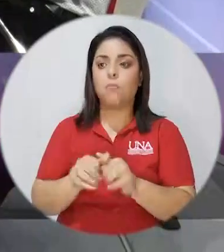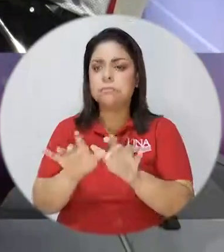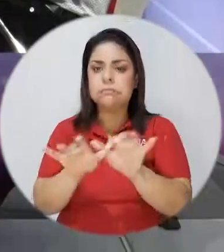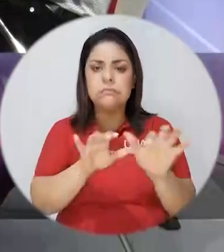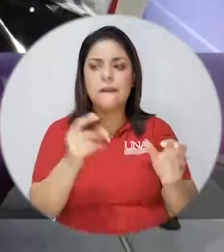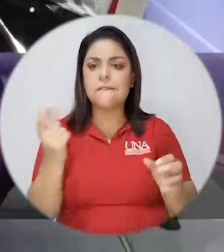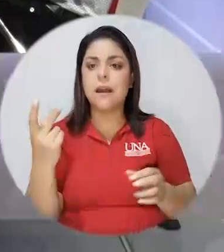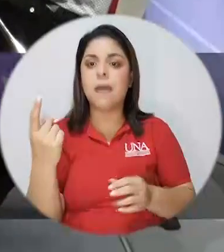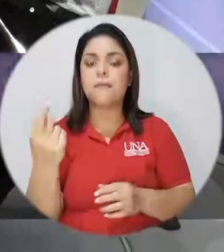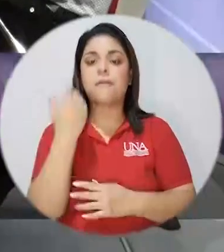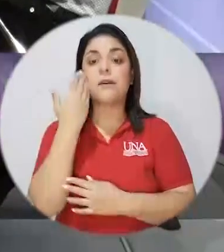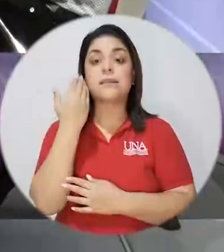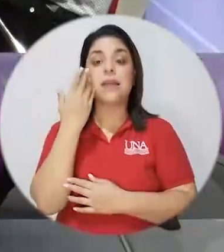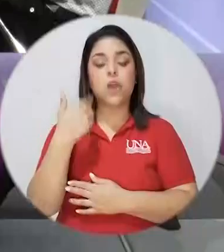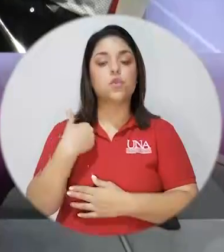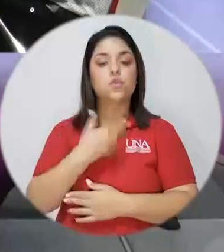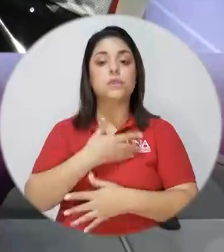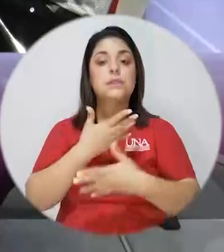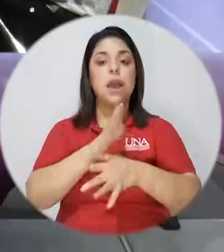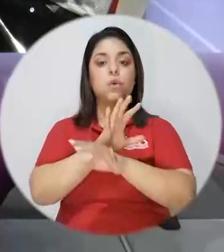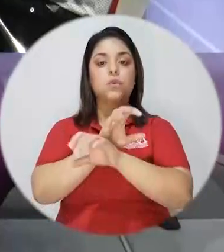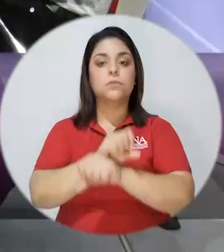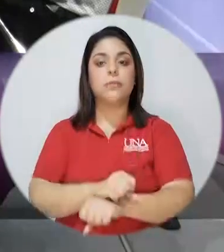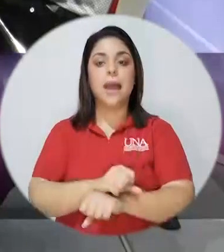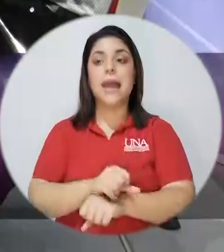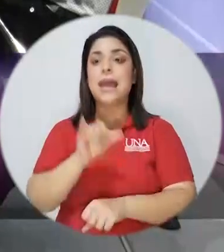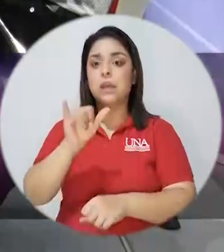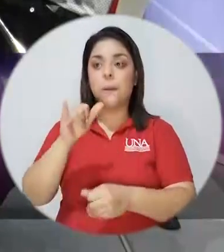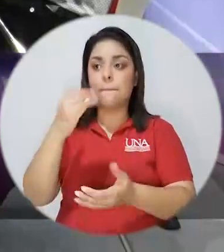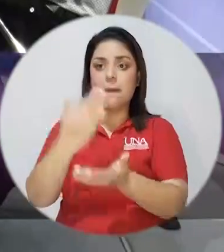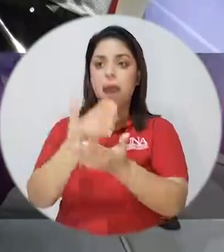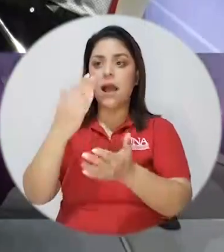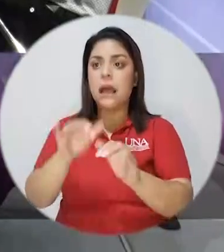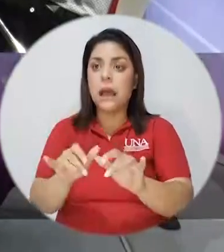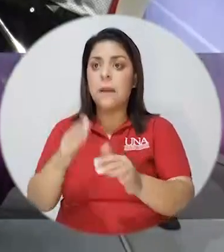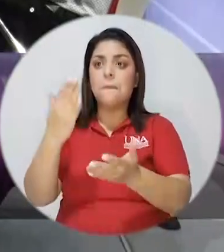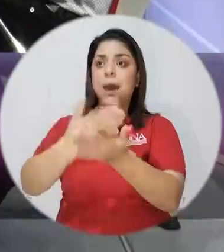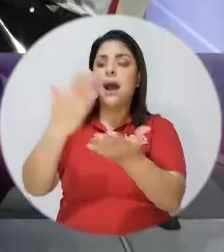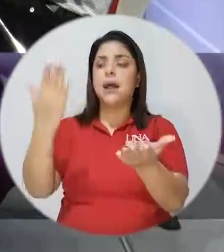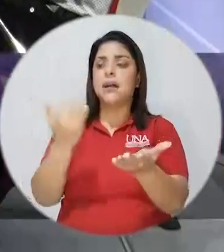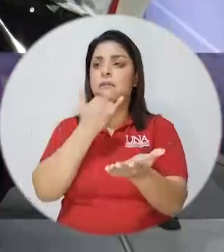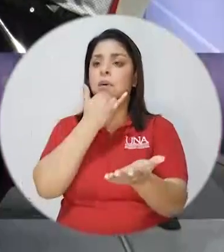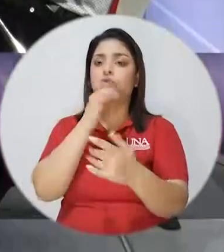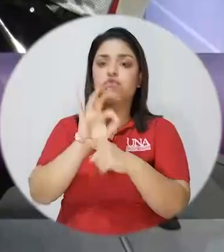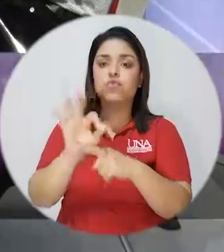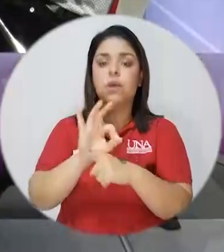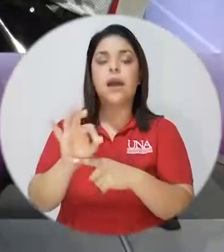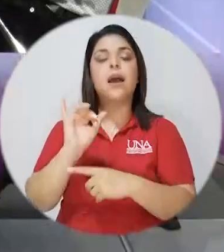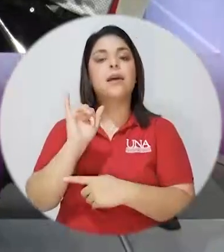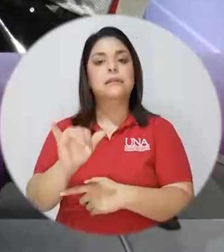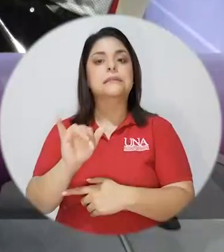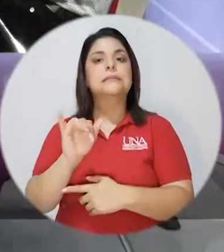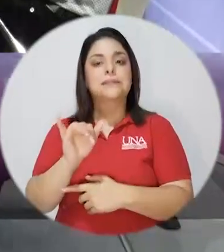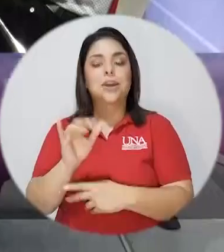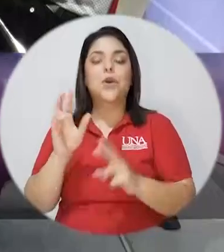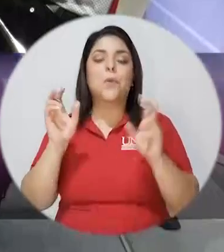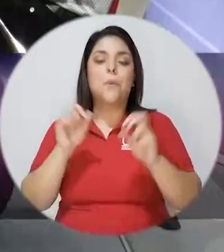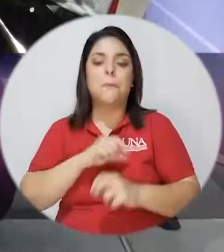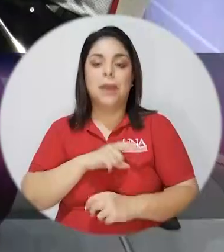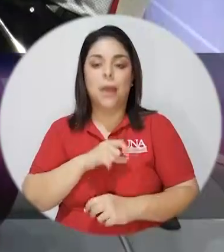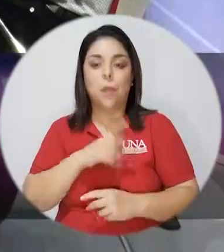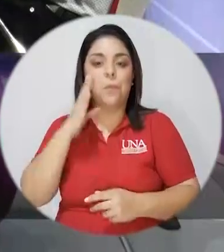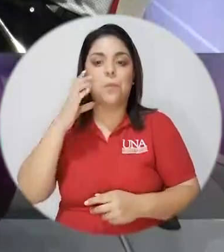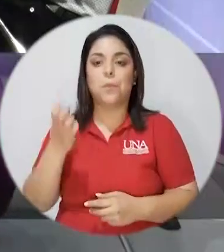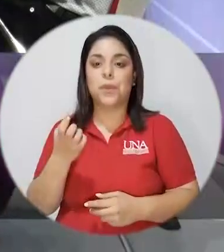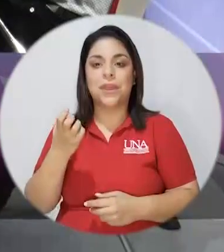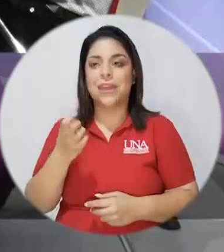correo electrónico, ese tipo de facilidades a las que estamos acostumbrados, que dejen de funcionar, es prácticamente un pecado, ¿verdad?,